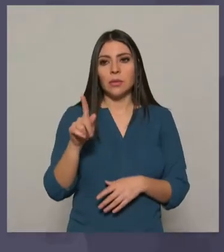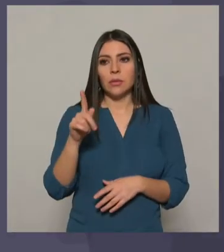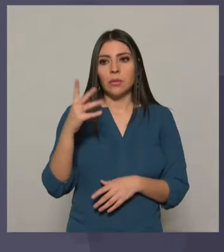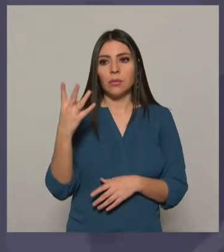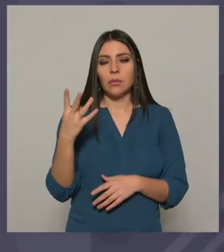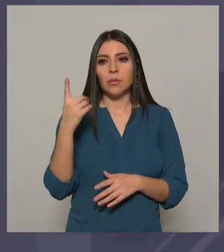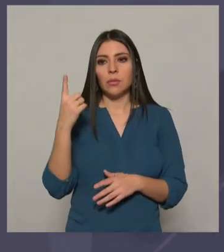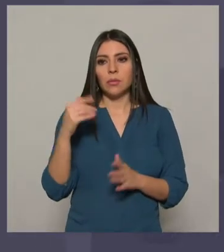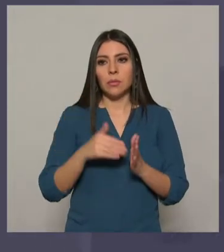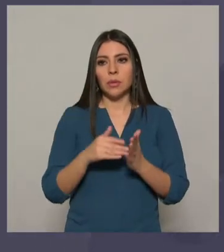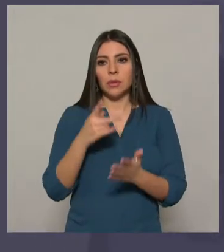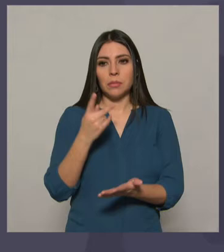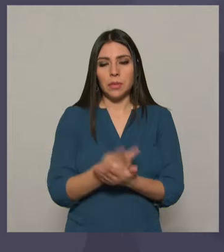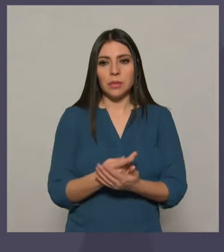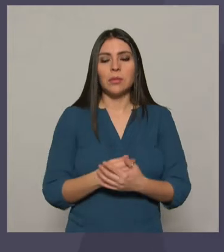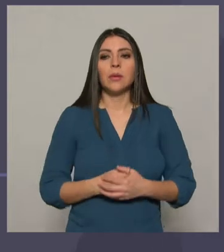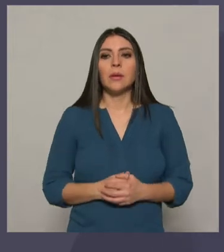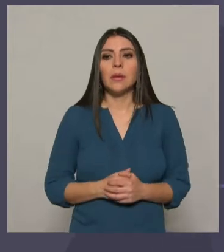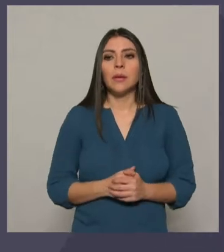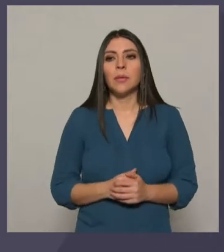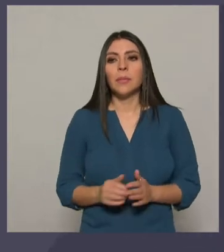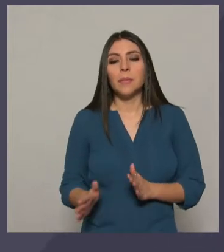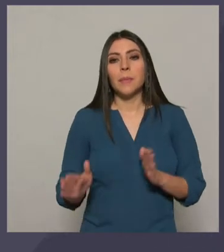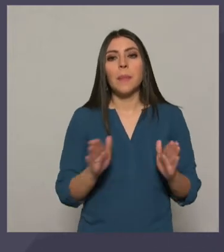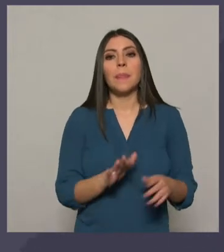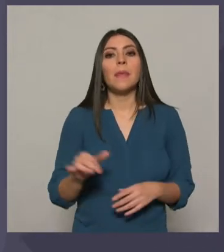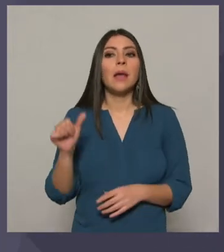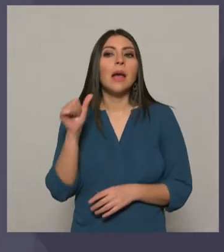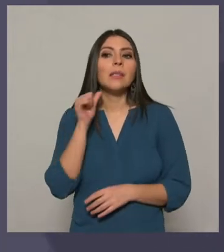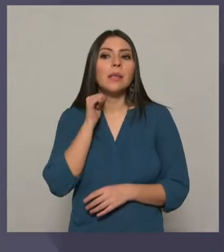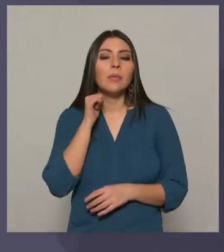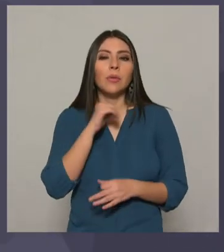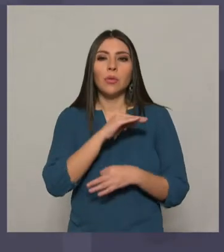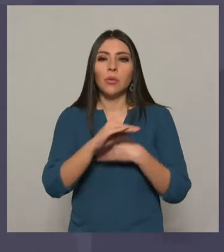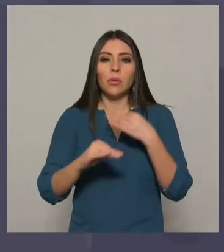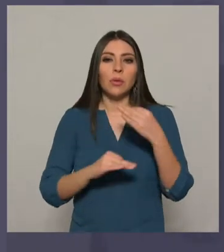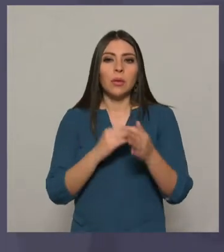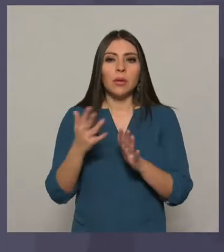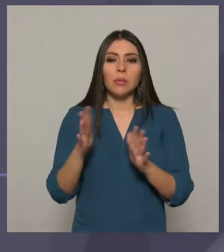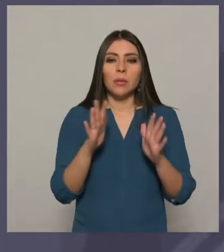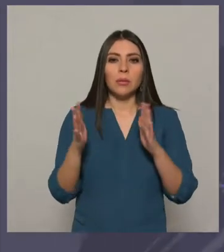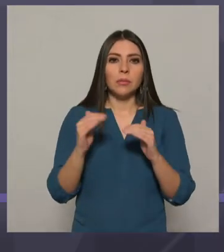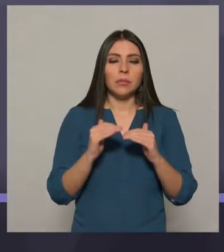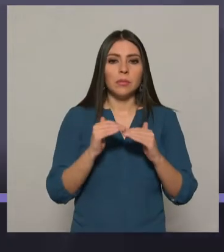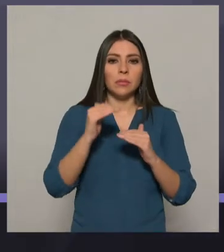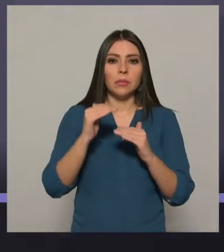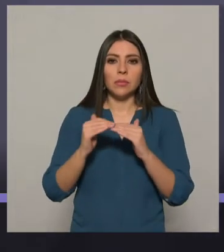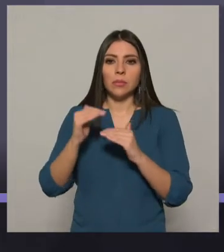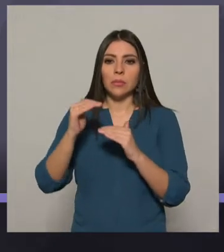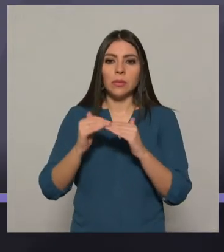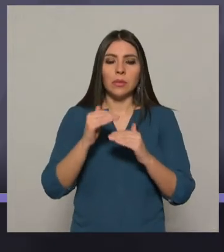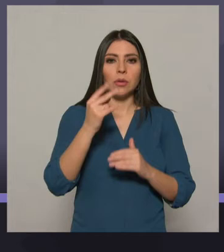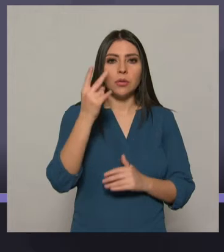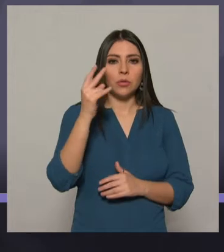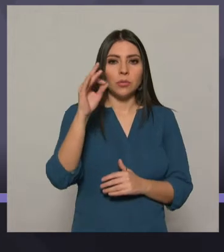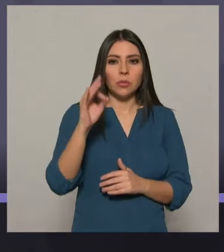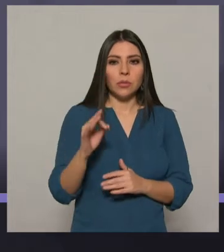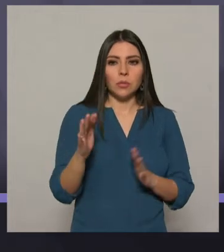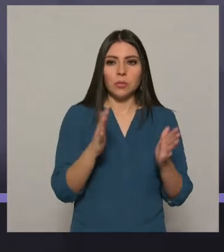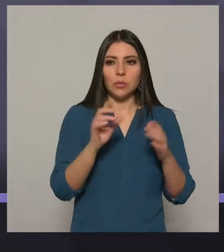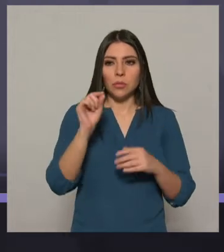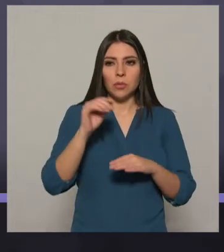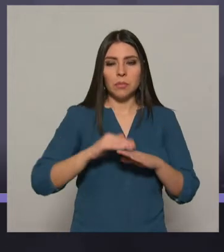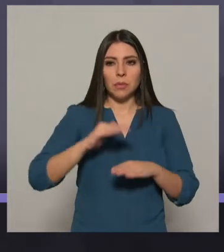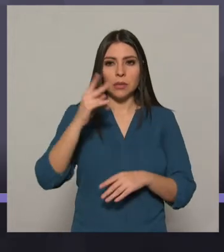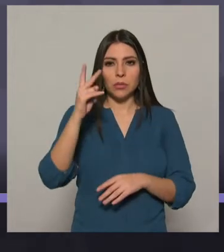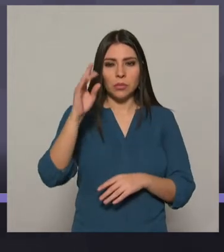3,272,401 millones de pesos, ¿no? Azcapotzalco, en todas hay aproximadamente un incremento del 2% en promedio, un poquito más